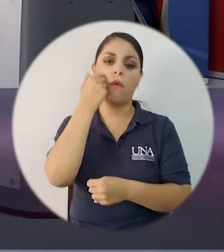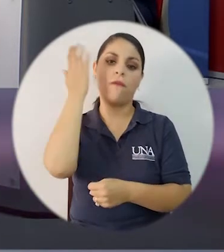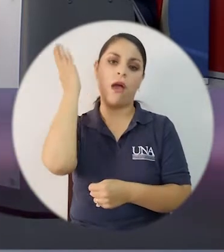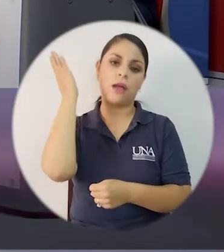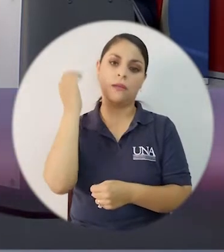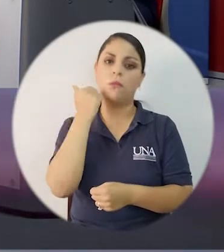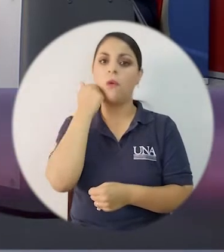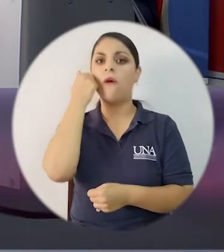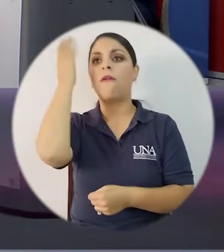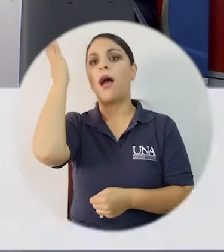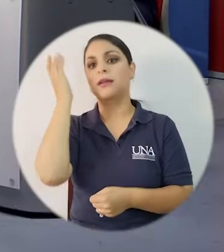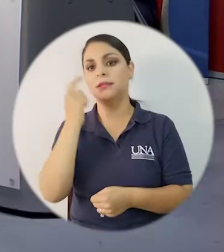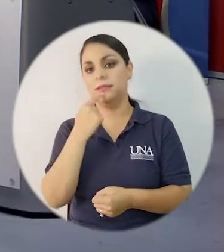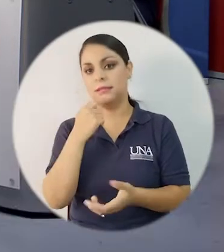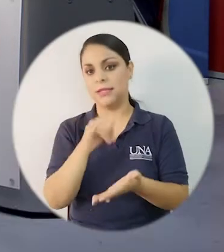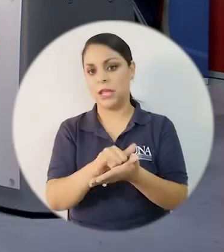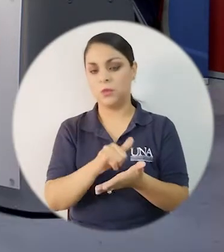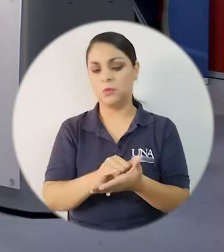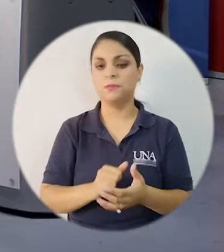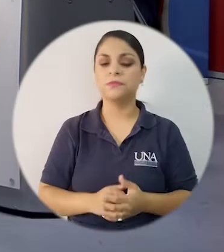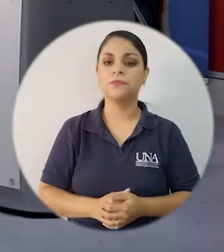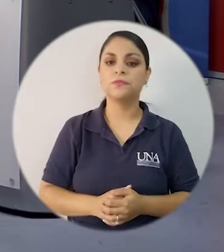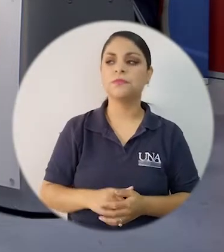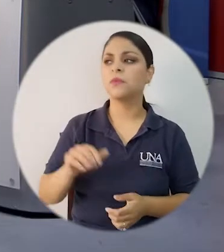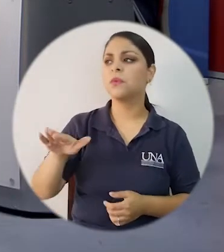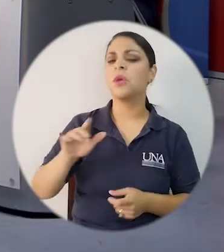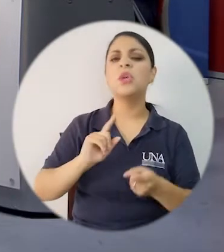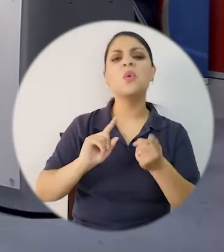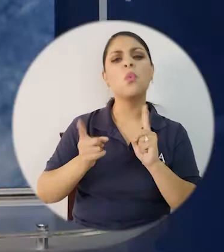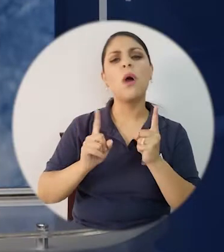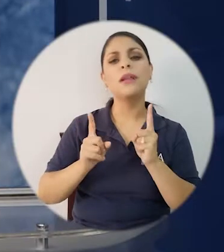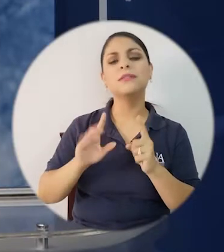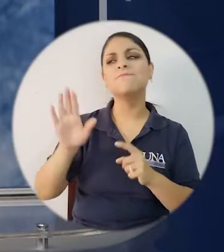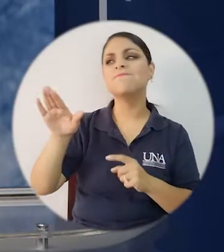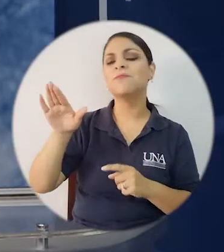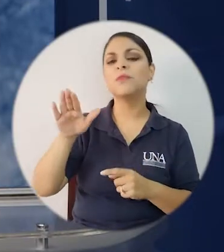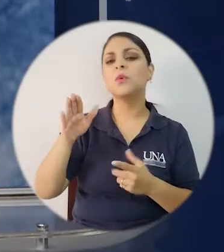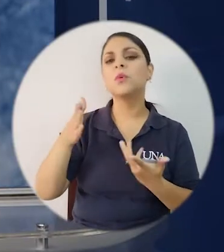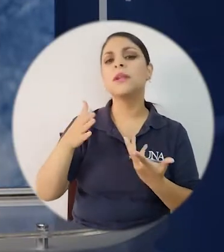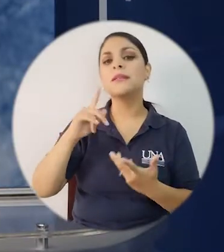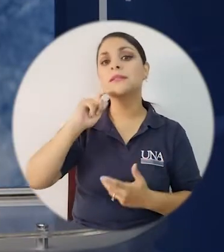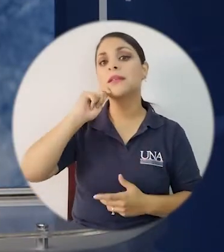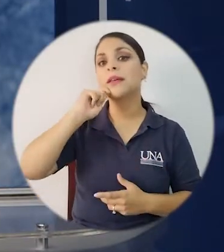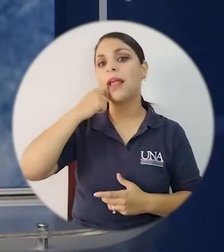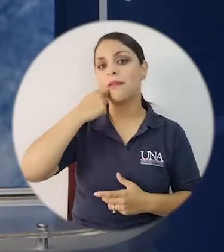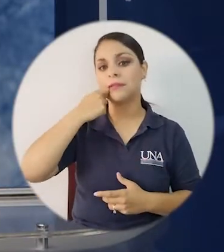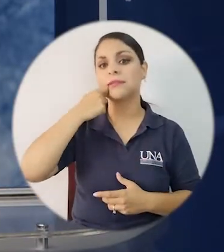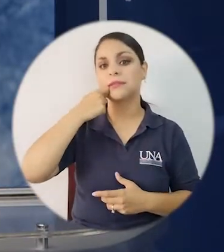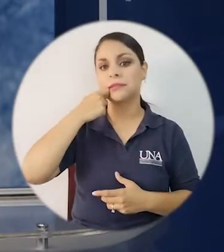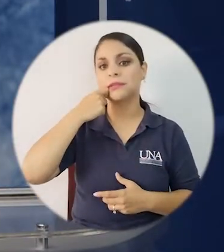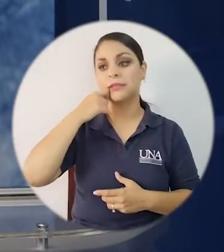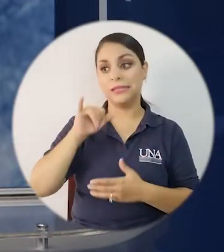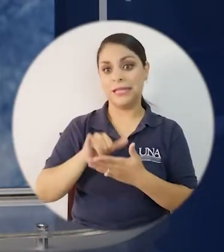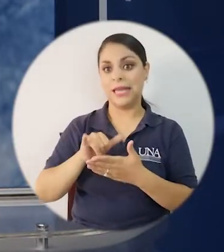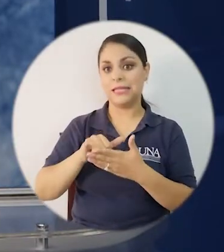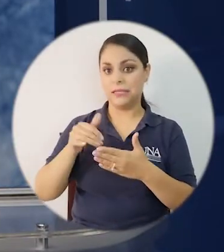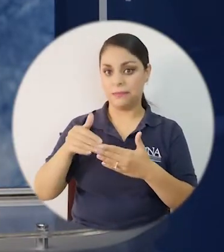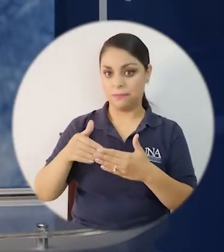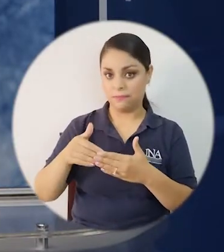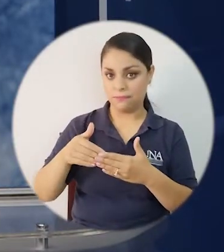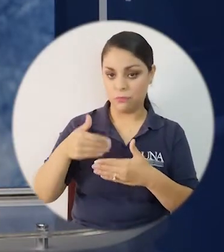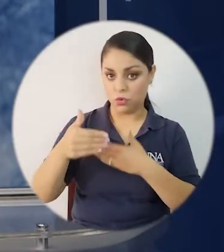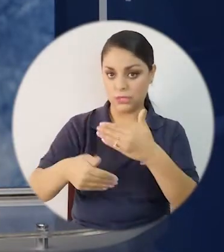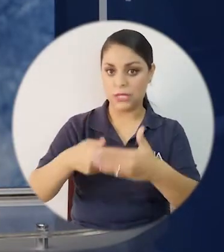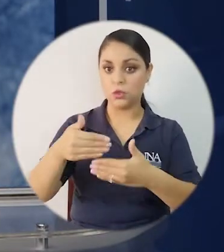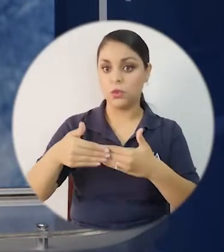simple decir que eso es que ese era el camino. ¿Cuáles fueron las claves entonces de ese proceso posterior a